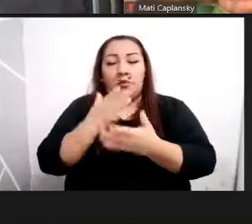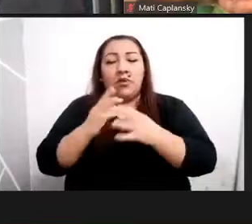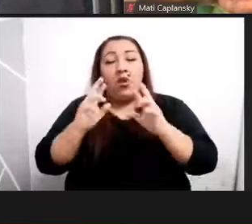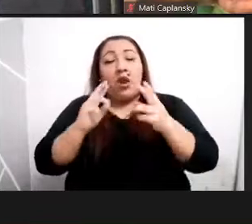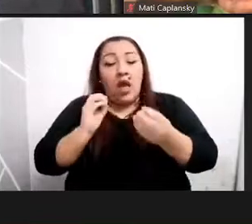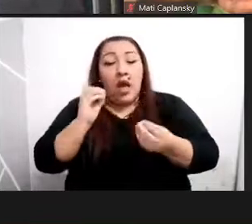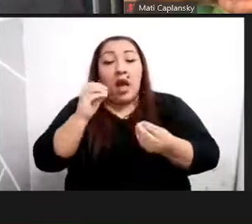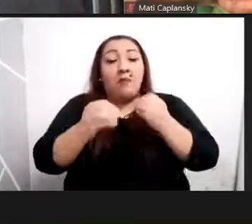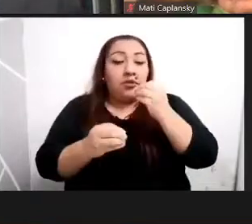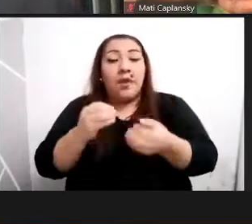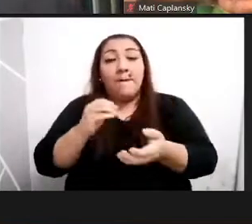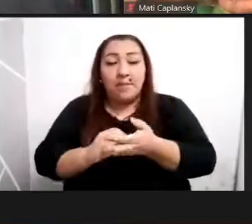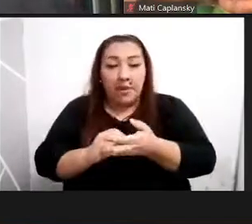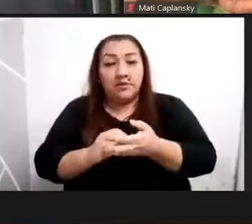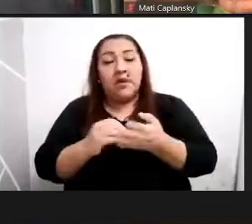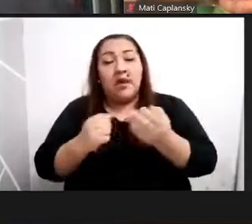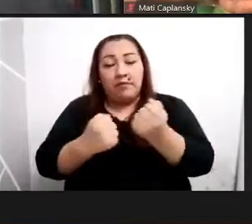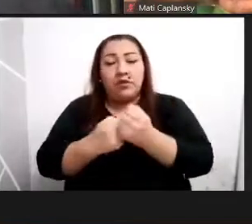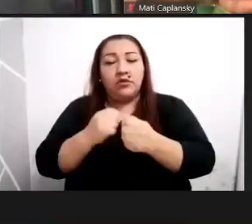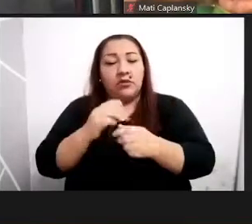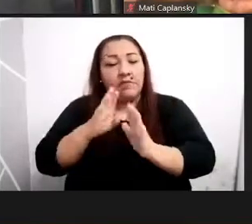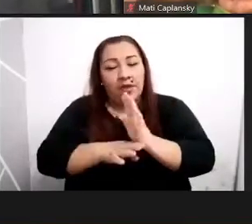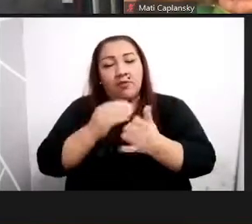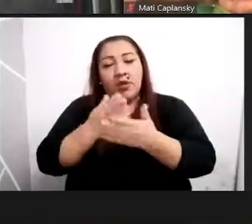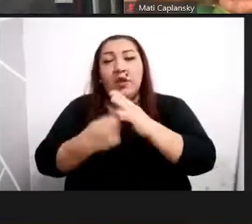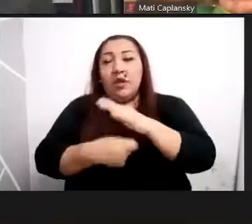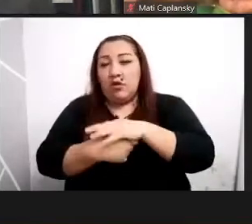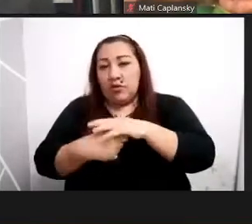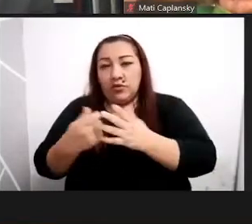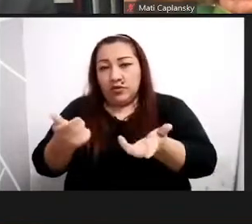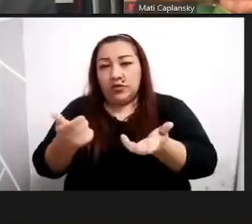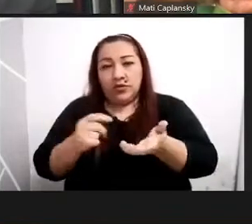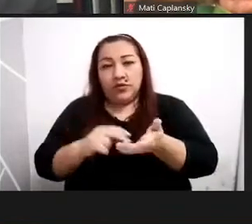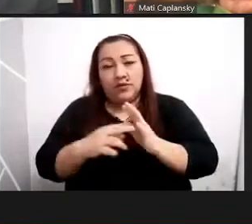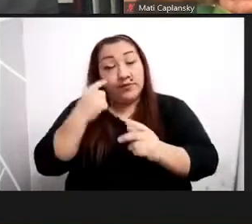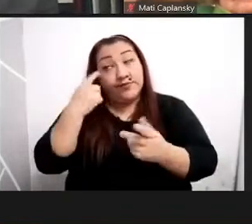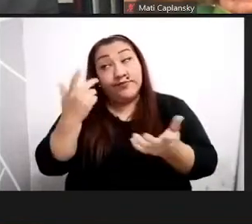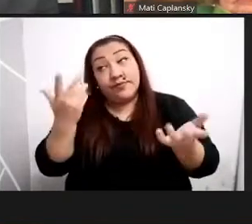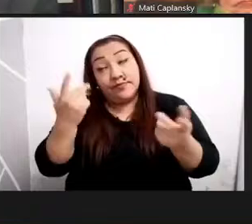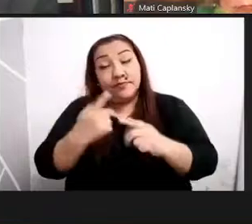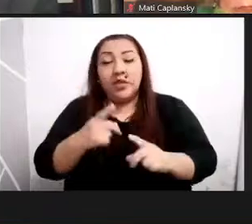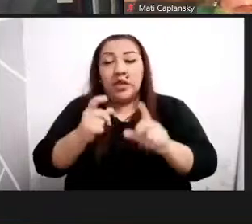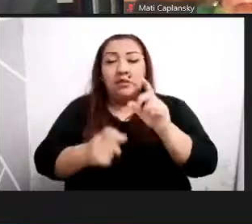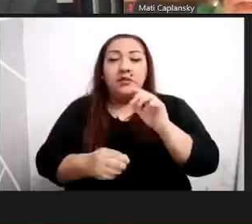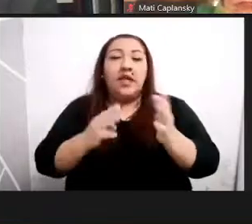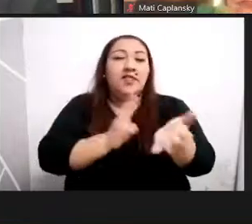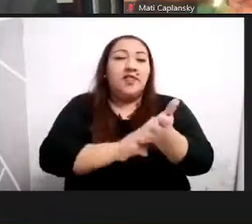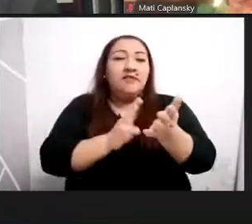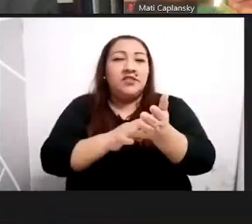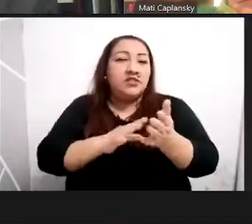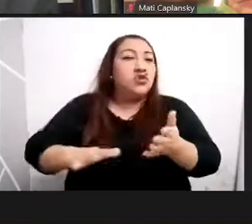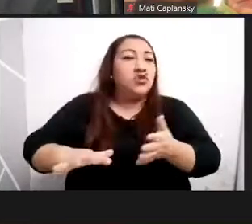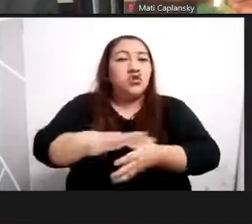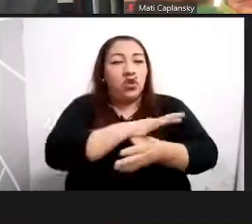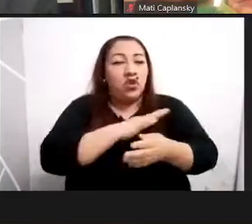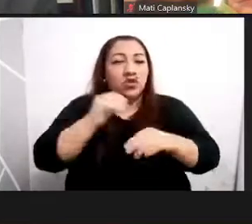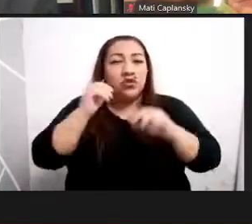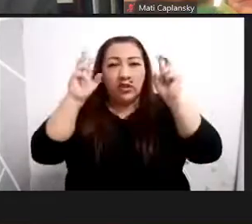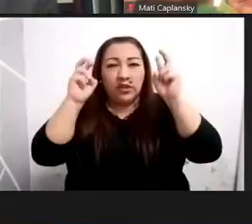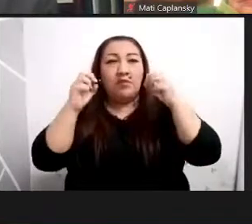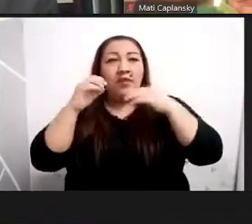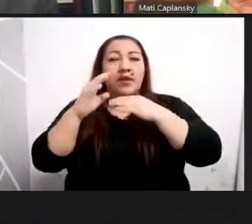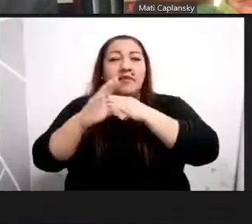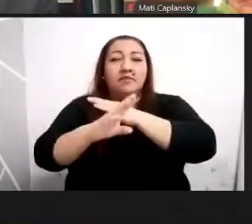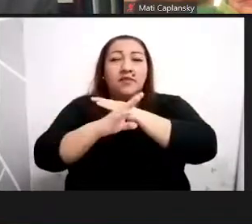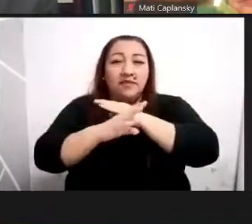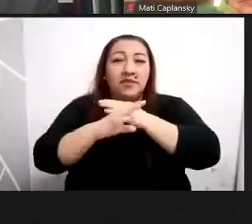nuestra región, ¿no? Que suena iluso, pero vemos que los defensores lo hacen en materia de derechos y esperemos que nuestros estados en general lo